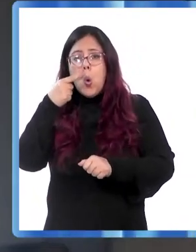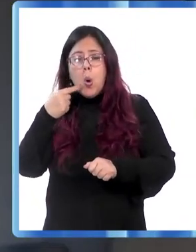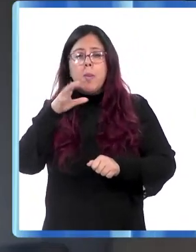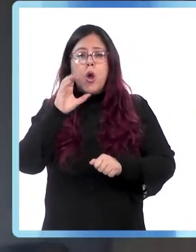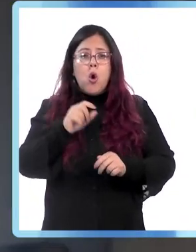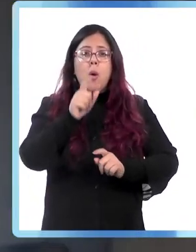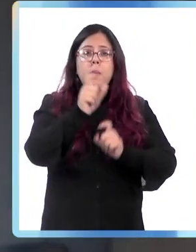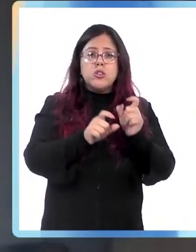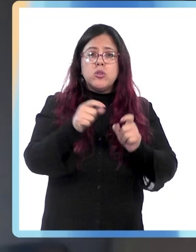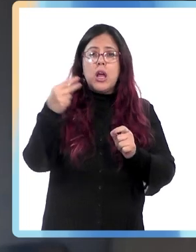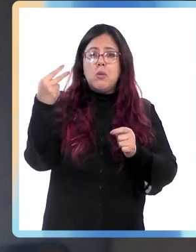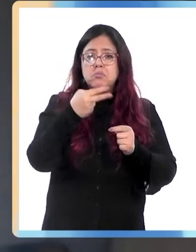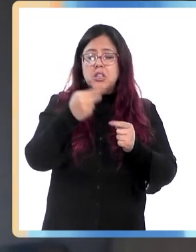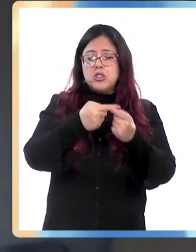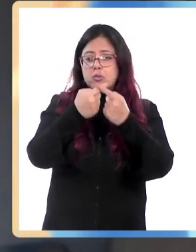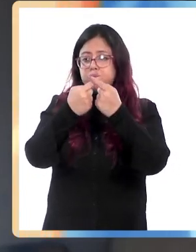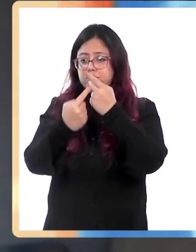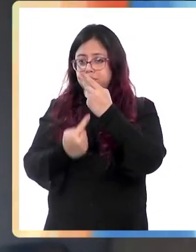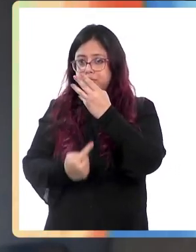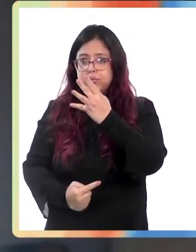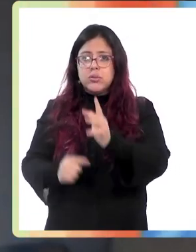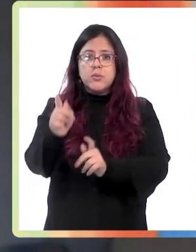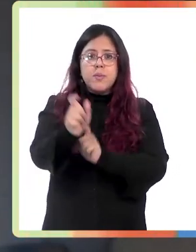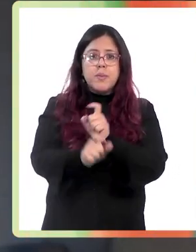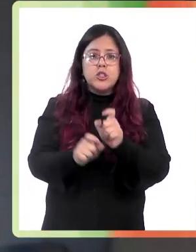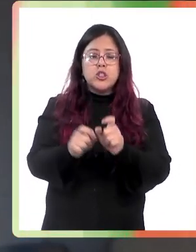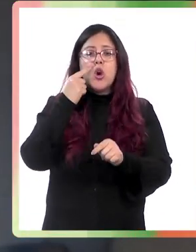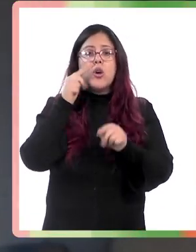tenían contacto sexual con varias parejas,